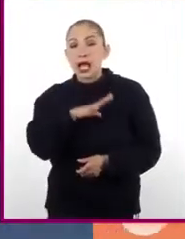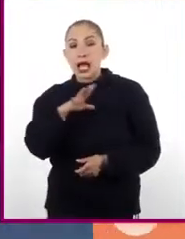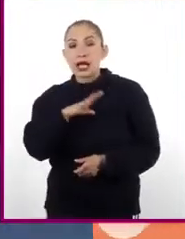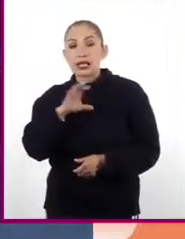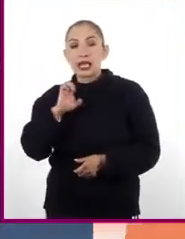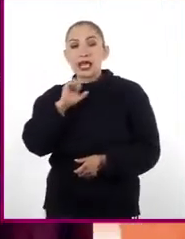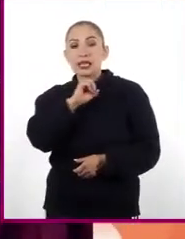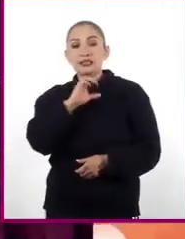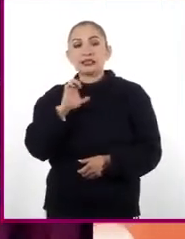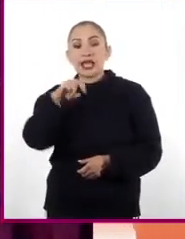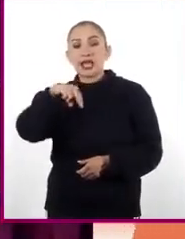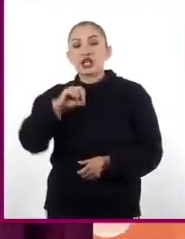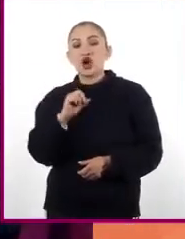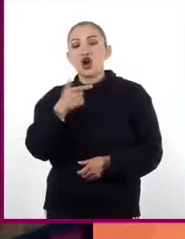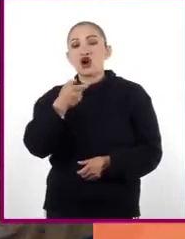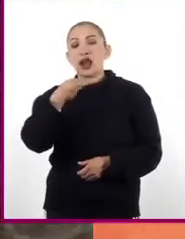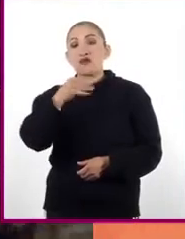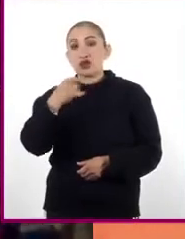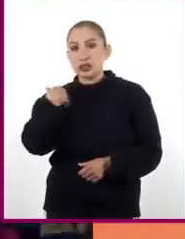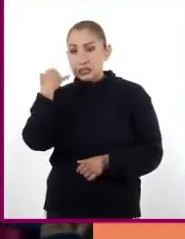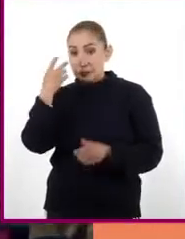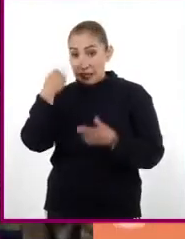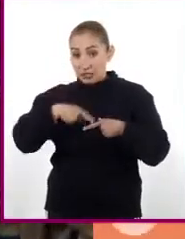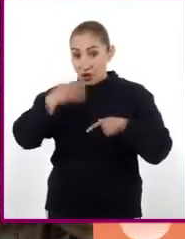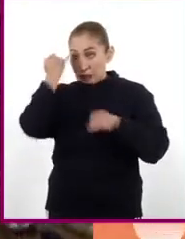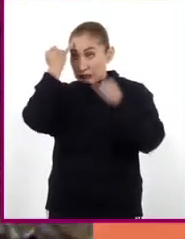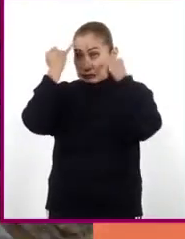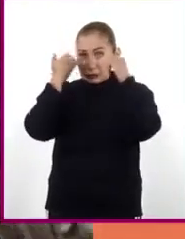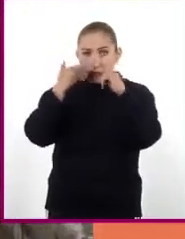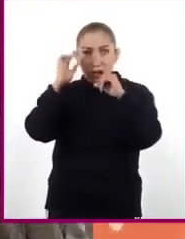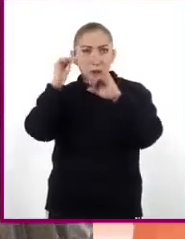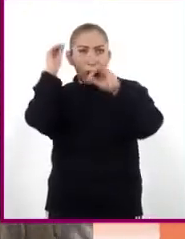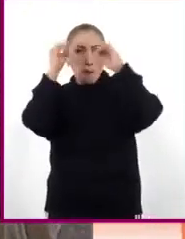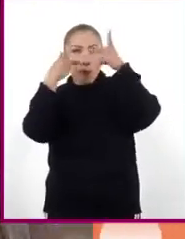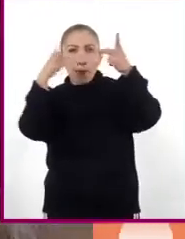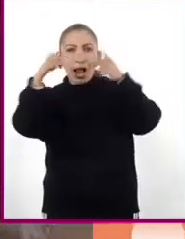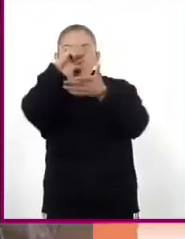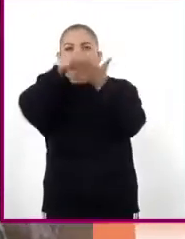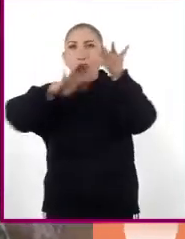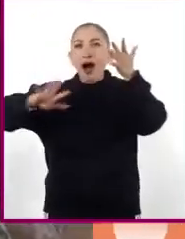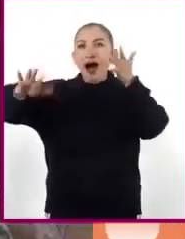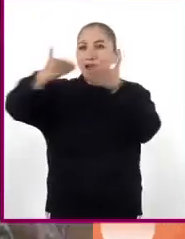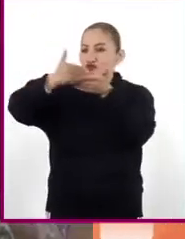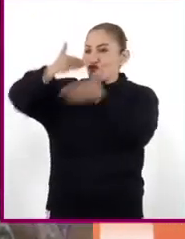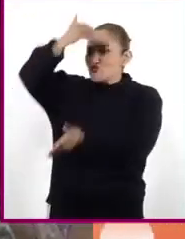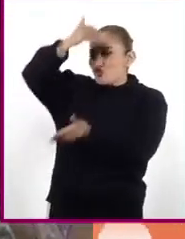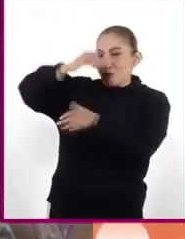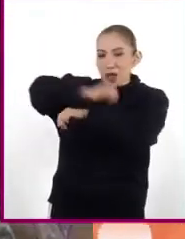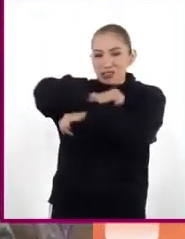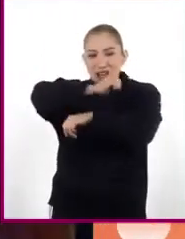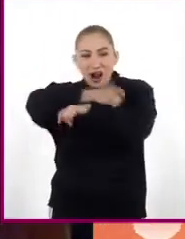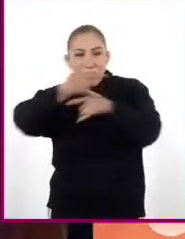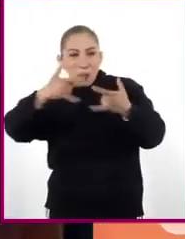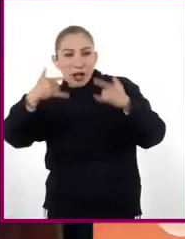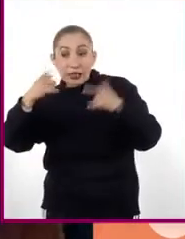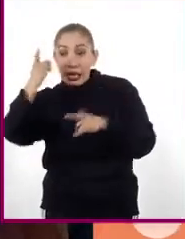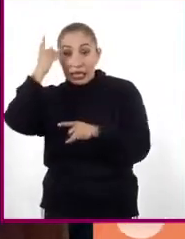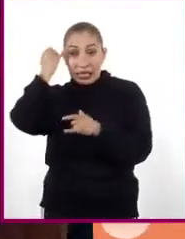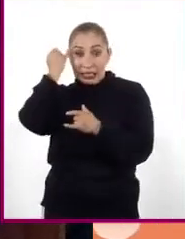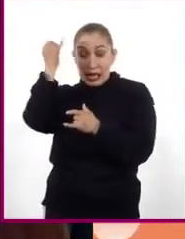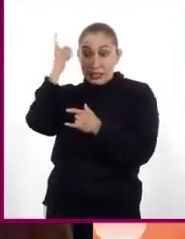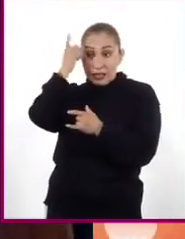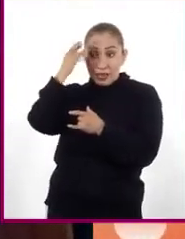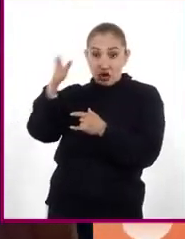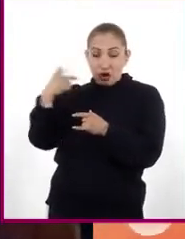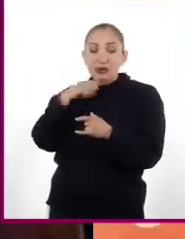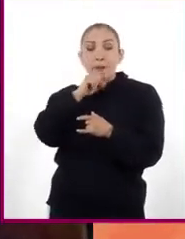los escenógrafos, personas muy creativas que se encargan de realizar la escenografía de acuerdo con la propuesta del director, a la que se suma